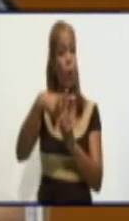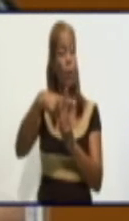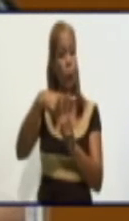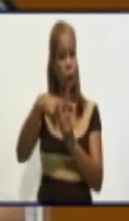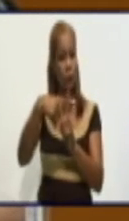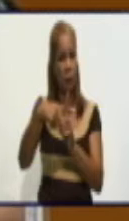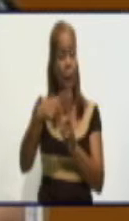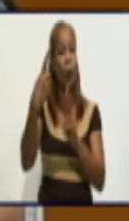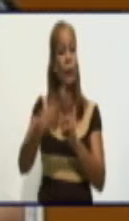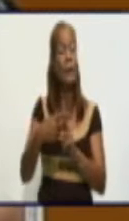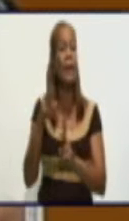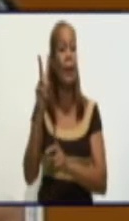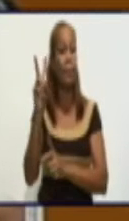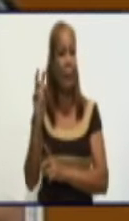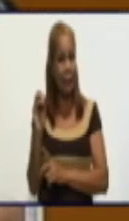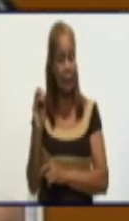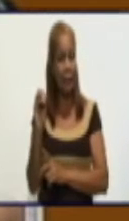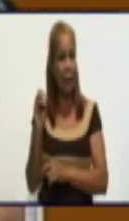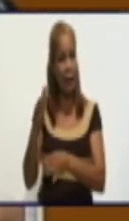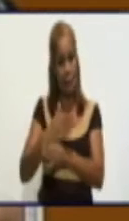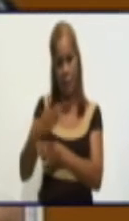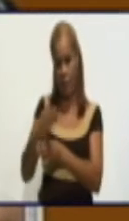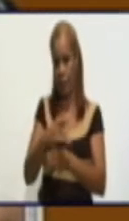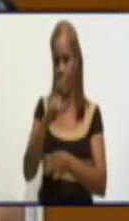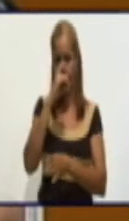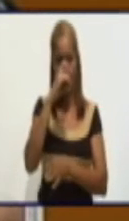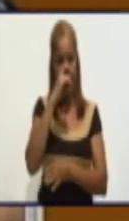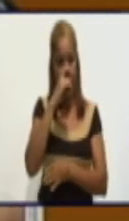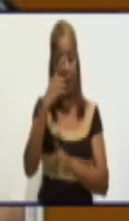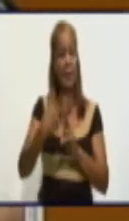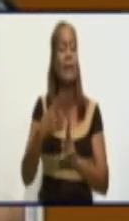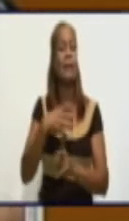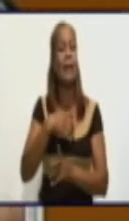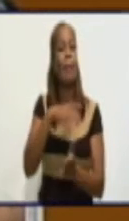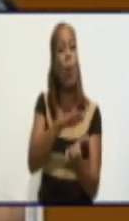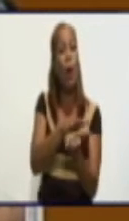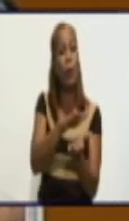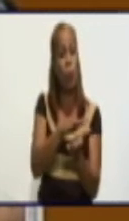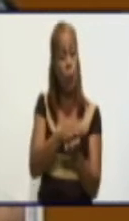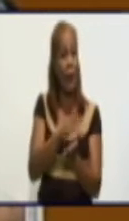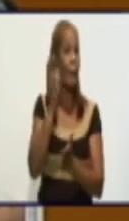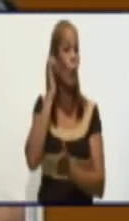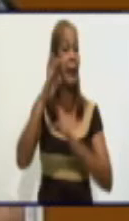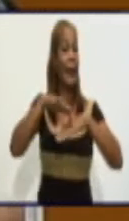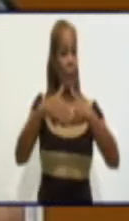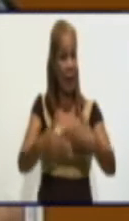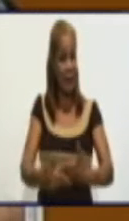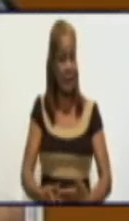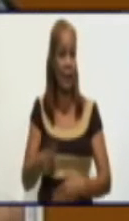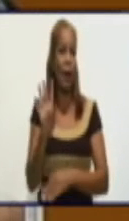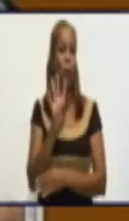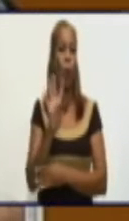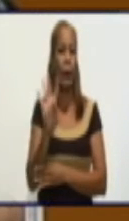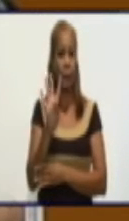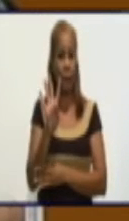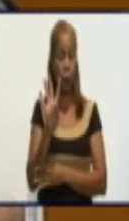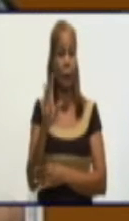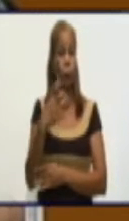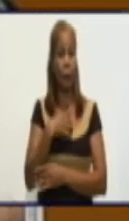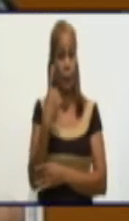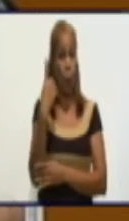20 en el resto de las edades y tenemos acumulamos ya gestantes 44 tenemos una activa más